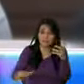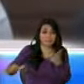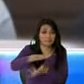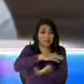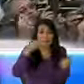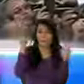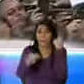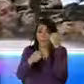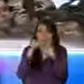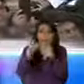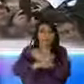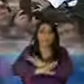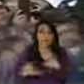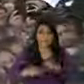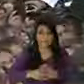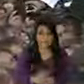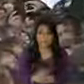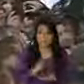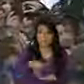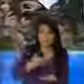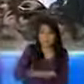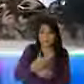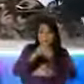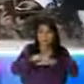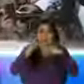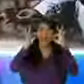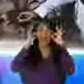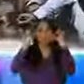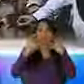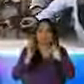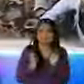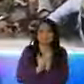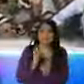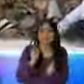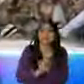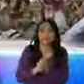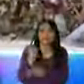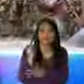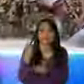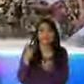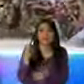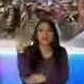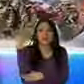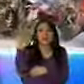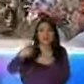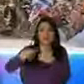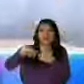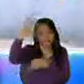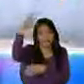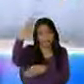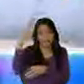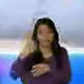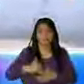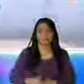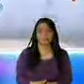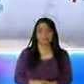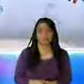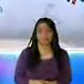violencia. En la tarde arribó hasta este lugar Guillermo Lasso, acompañado de su esposa y el alcalde de Quito, Mauricio Rodas.